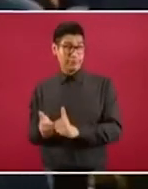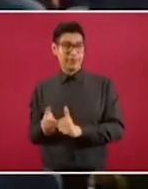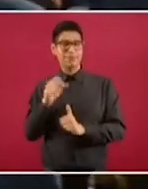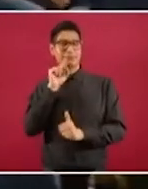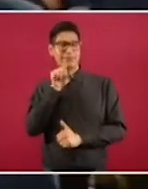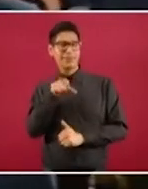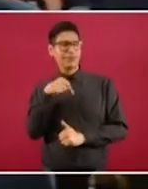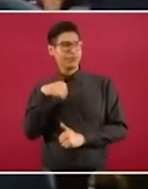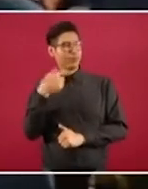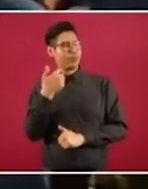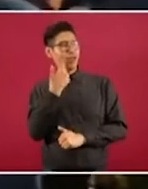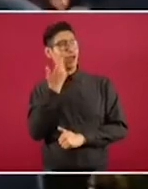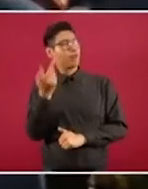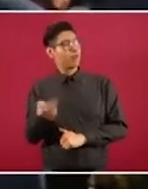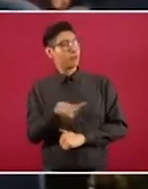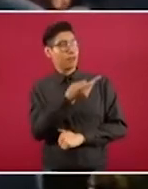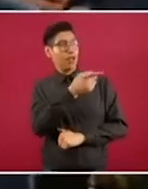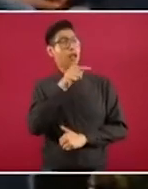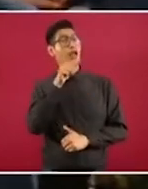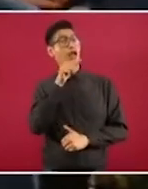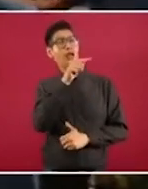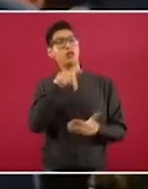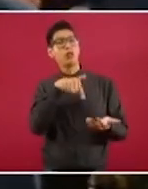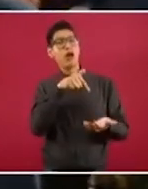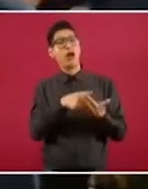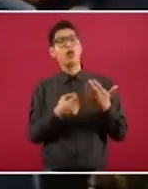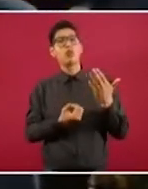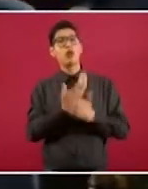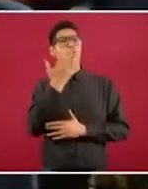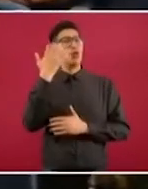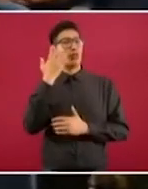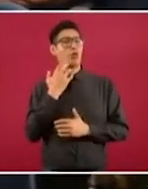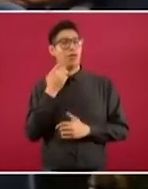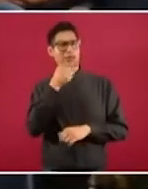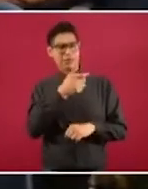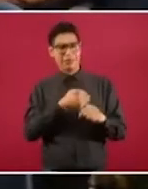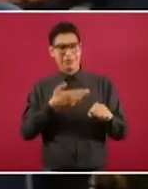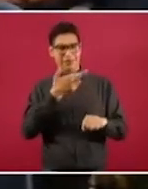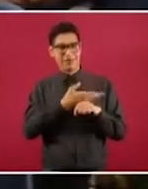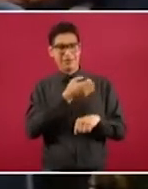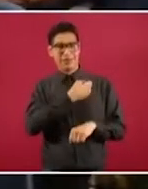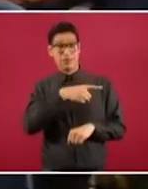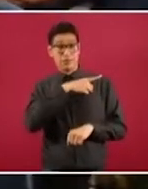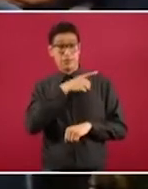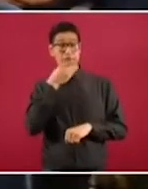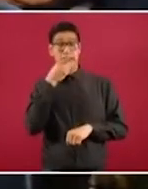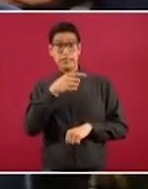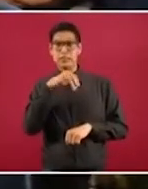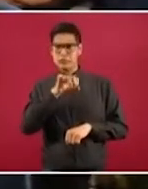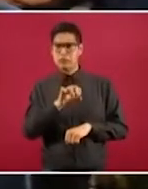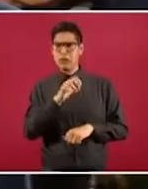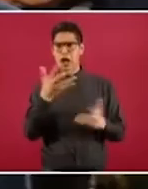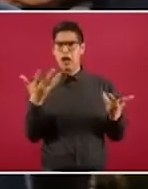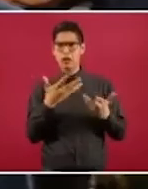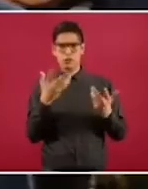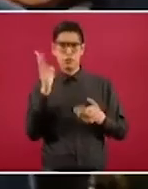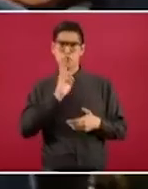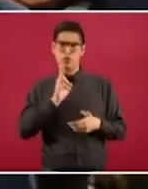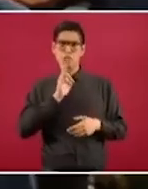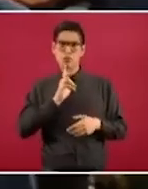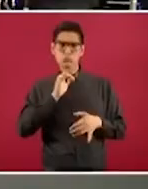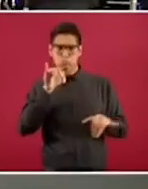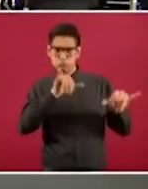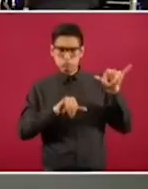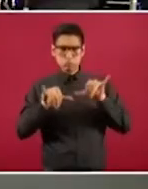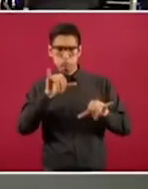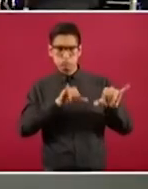preguntarles, en Nuevo León la Secretaría de Salud comentó que se realizarían pruebas con plaquetas de personas que ya se han curado